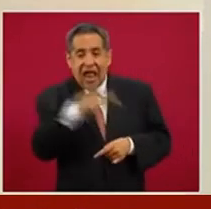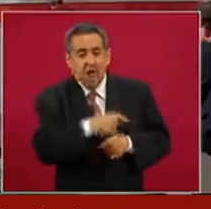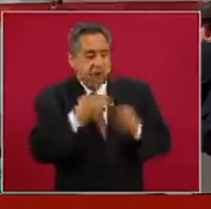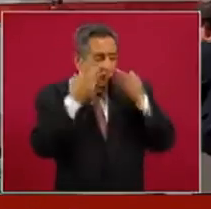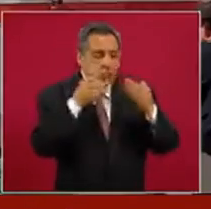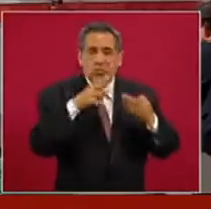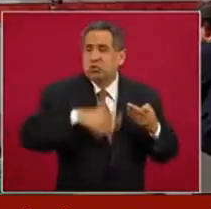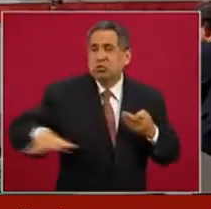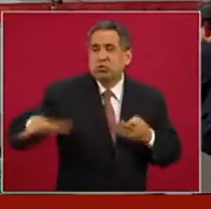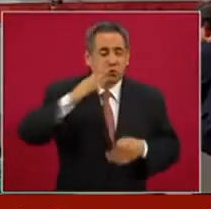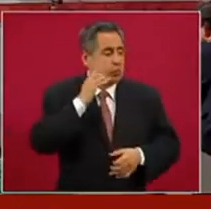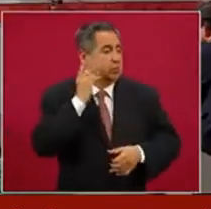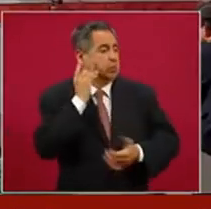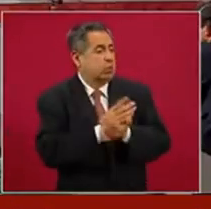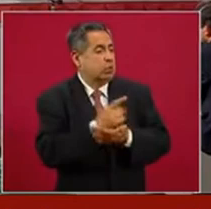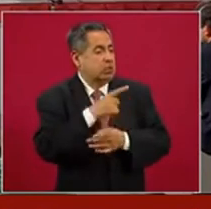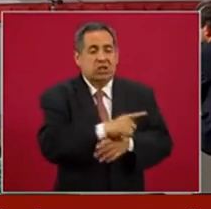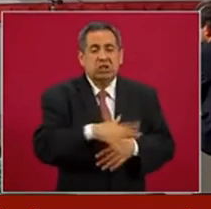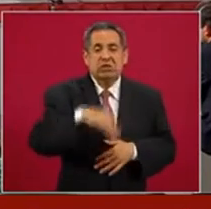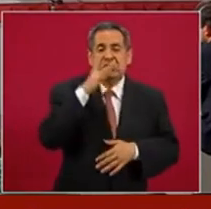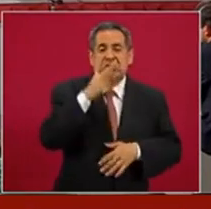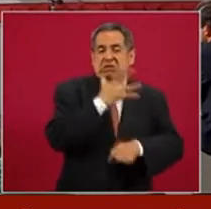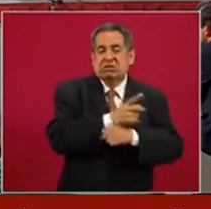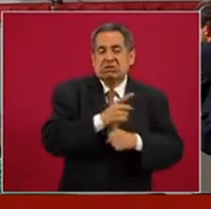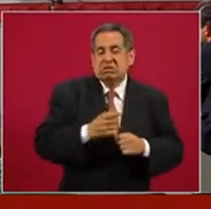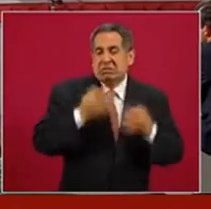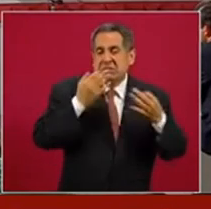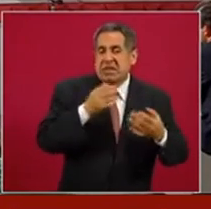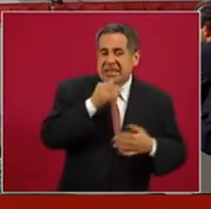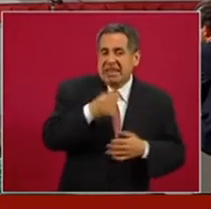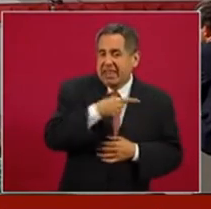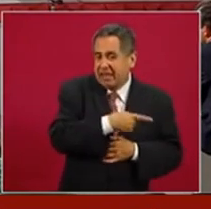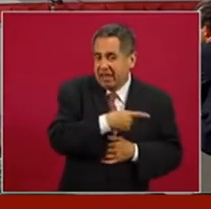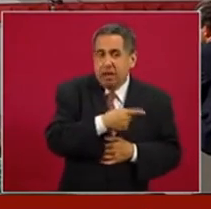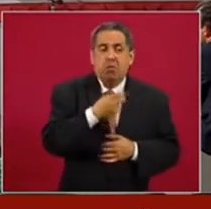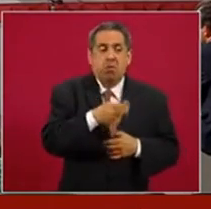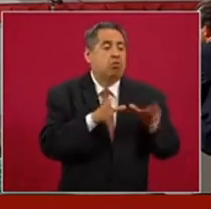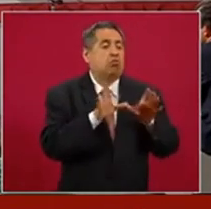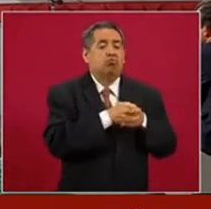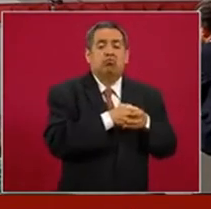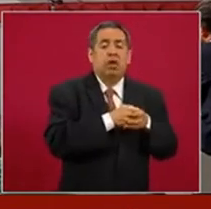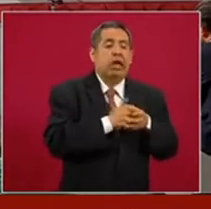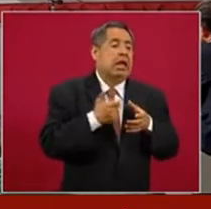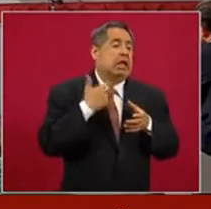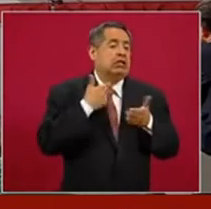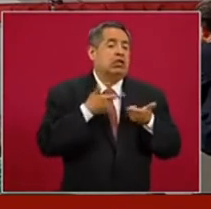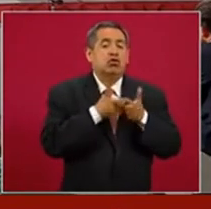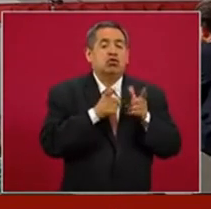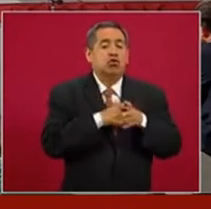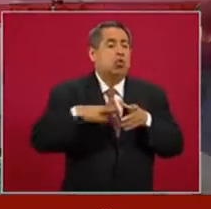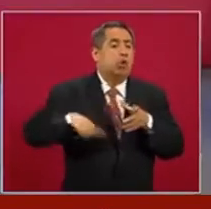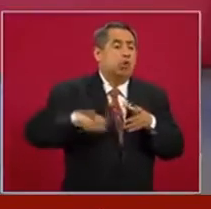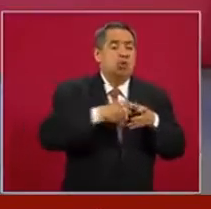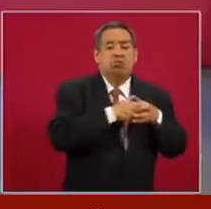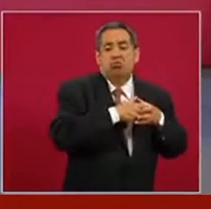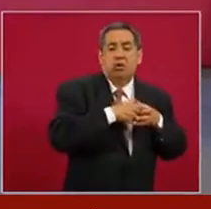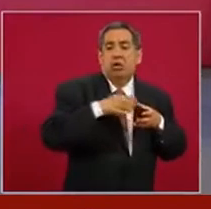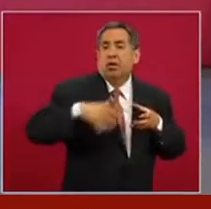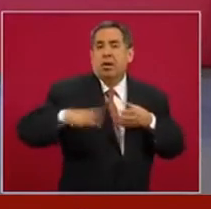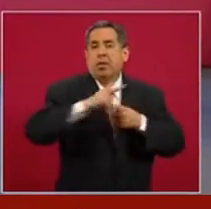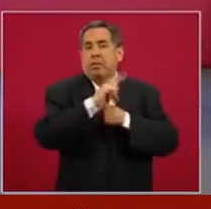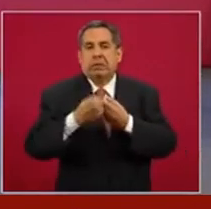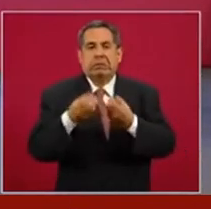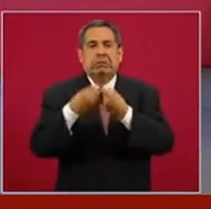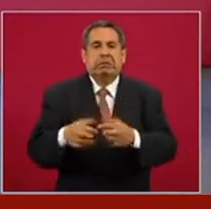complicidad, obsecuencia y cortesanía para con un grupo gobernante que dejó al país en ruinas. Aún